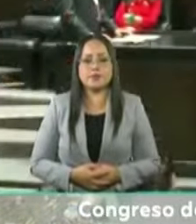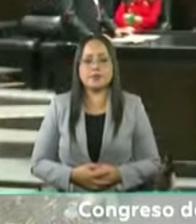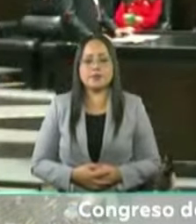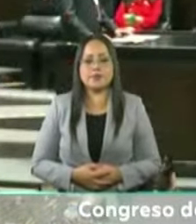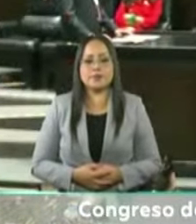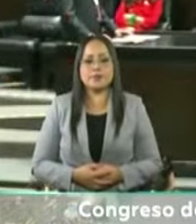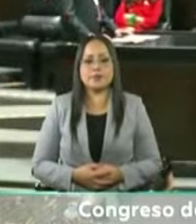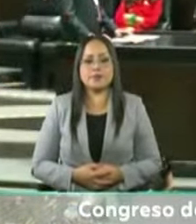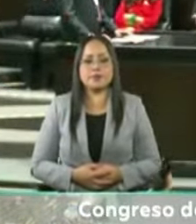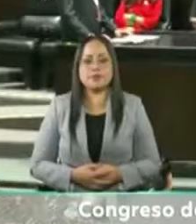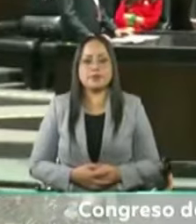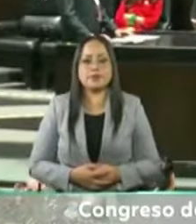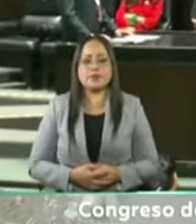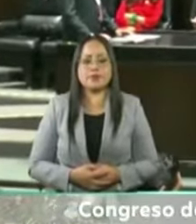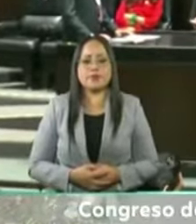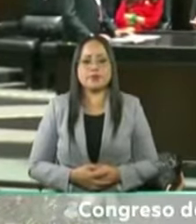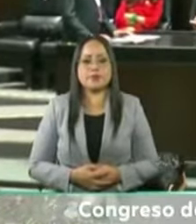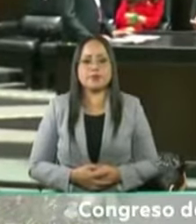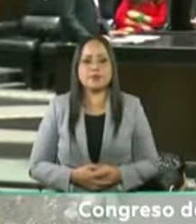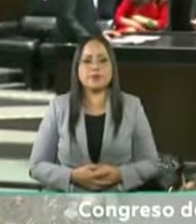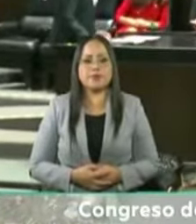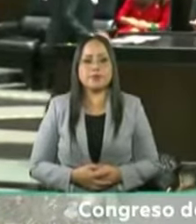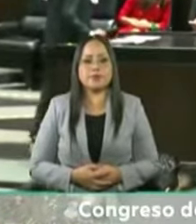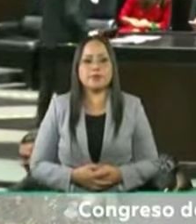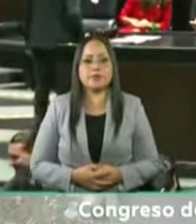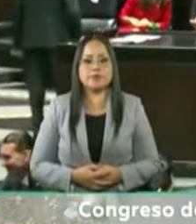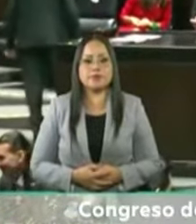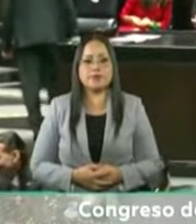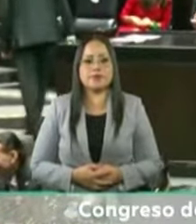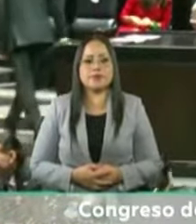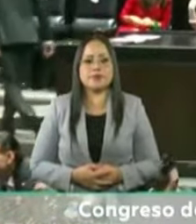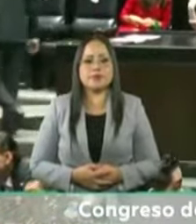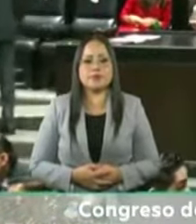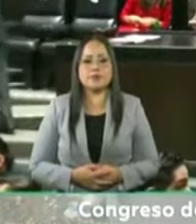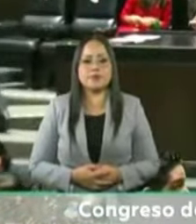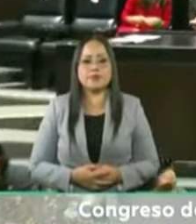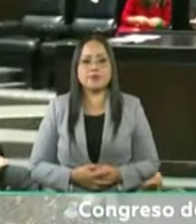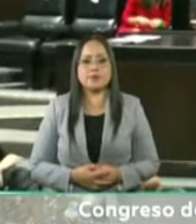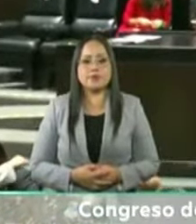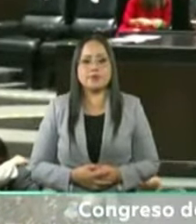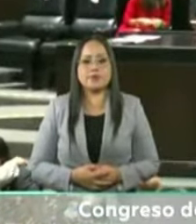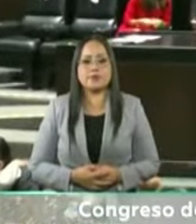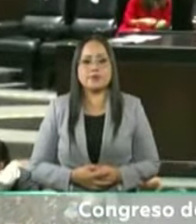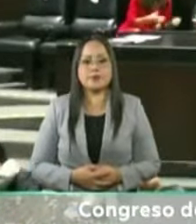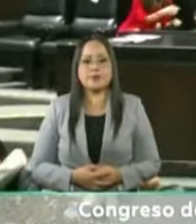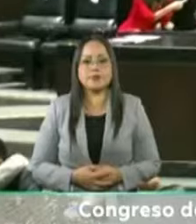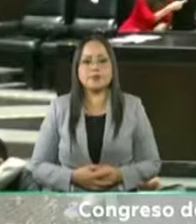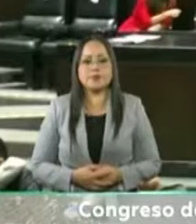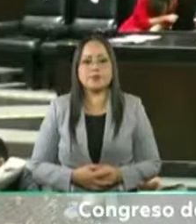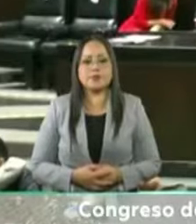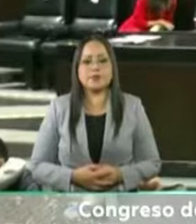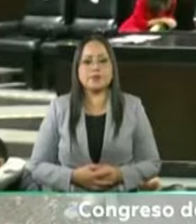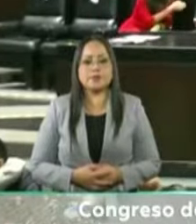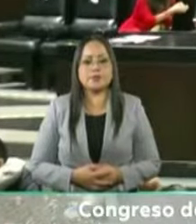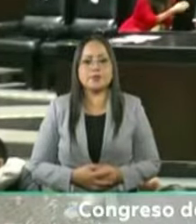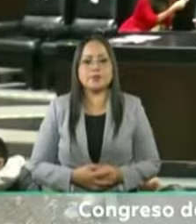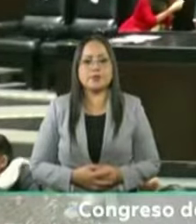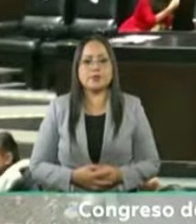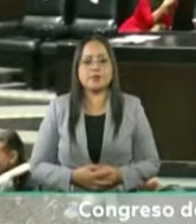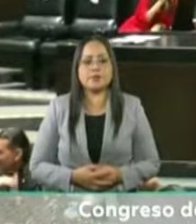Gaby, Andrés Manuel López Obrador, como presidente todavía en funciones, Gaby. Ese sería después,